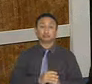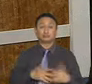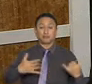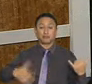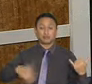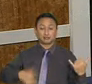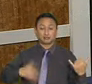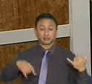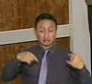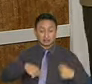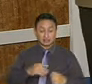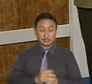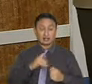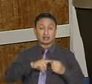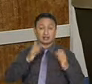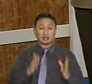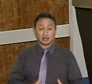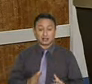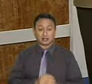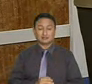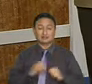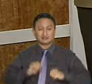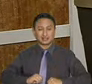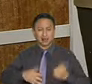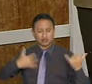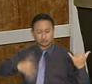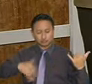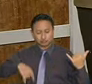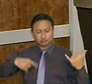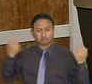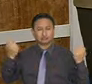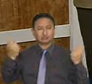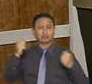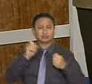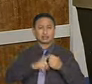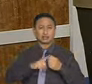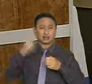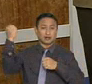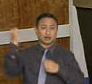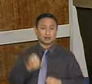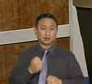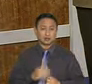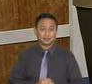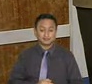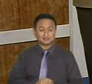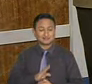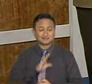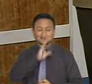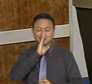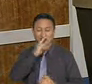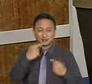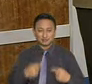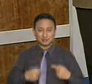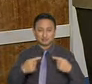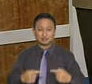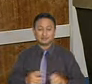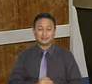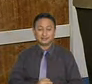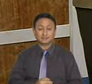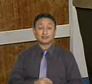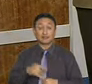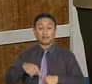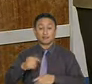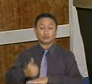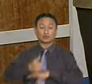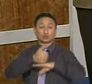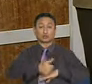serenata quiteña Claro que sí la Serenata quiteña por las fiestas de fundación de la capital que no puede faltar el evento contó con la presencia